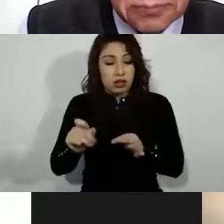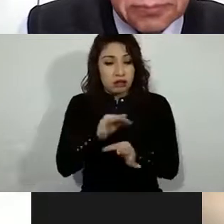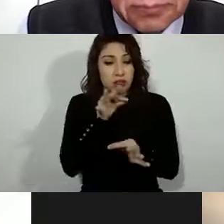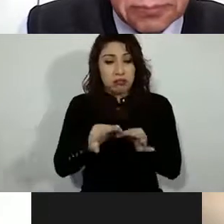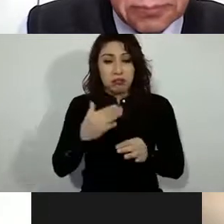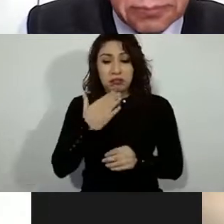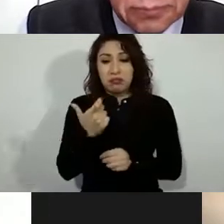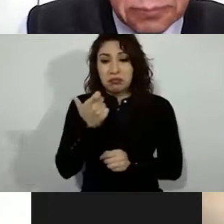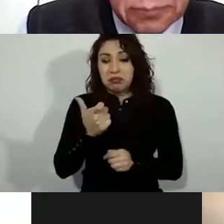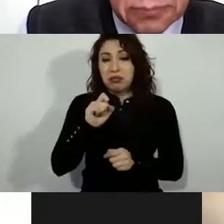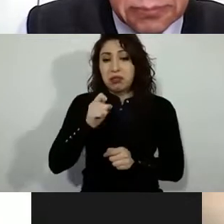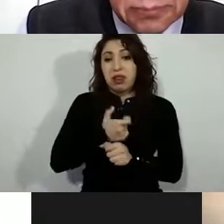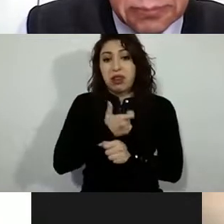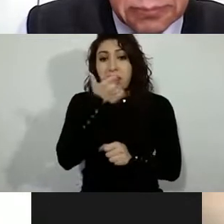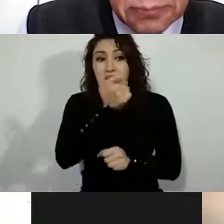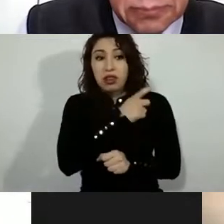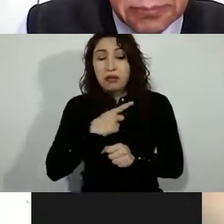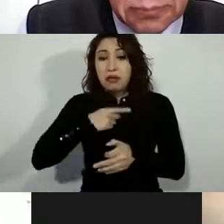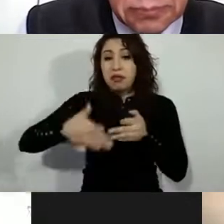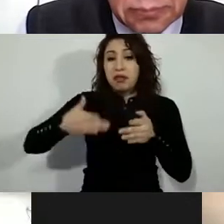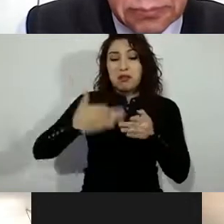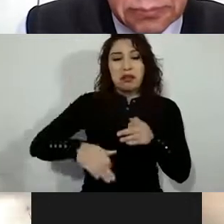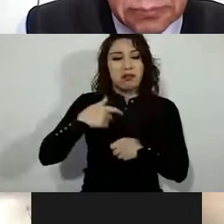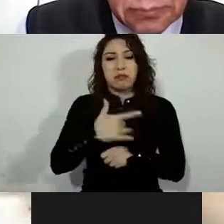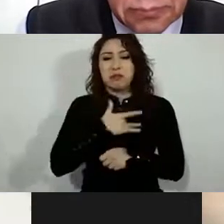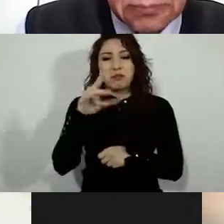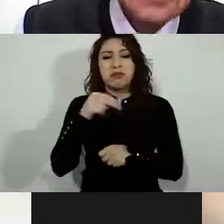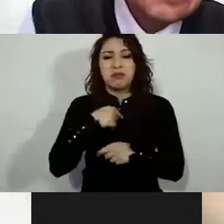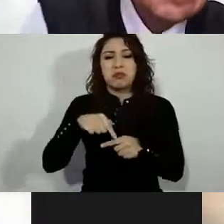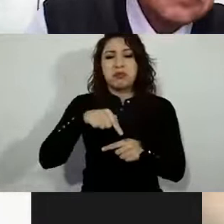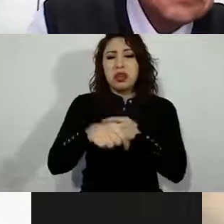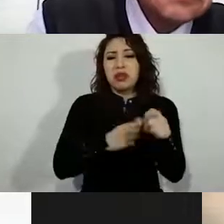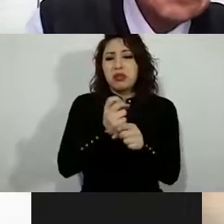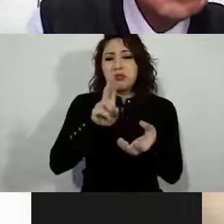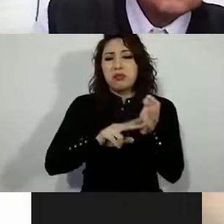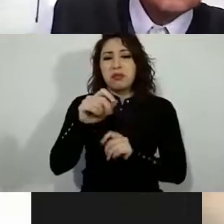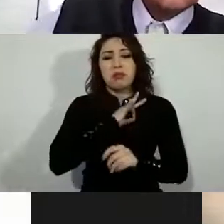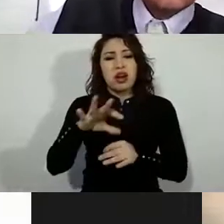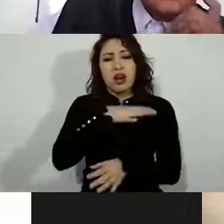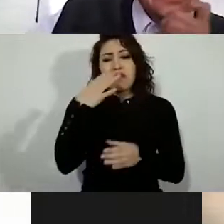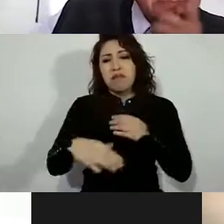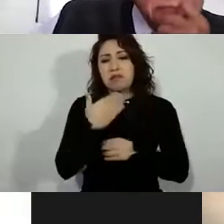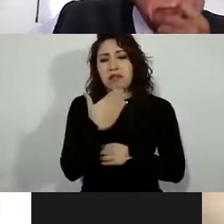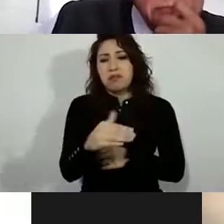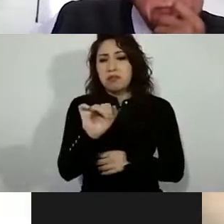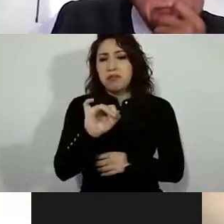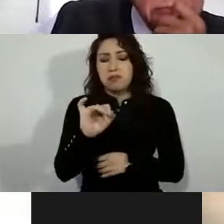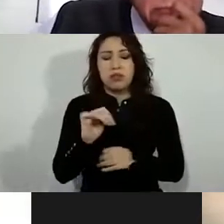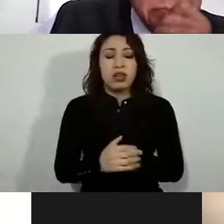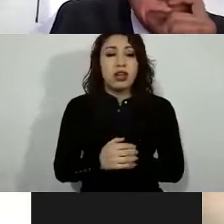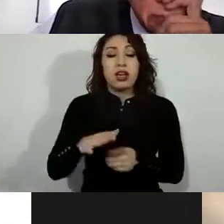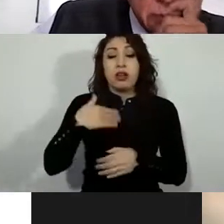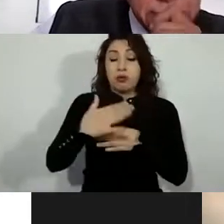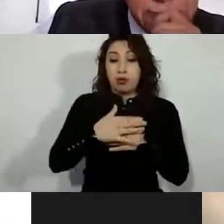Y pues para el 2021, si no se logra